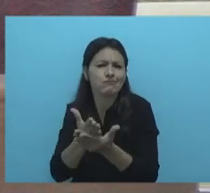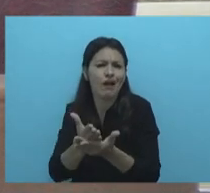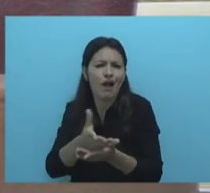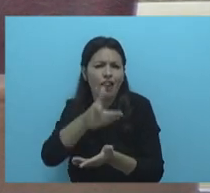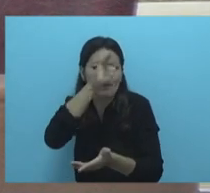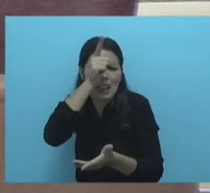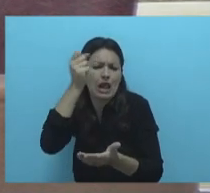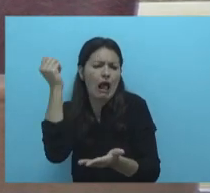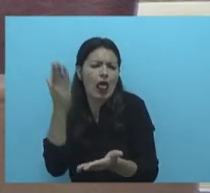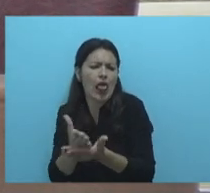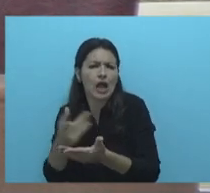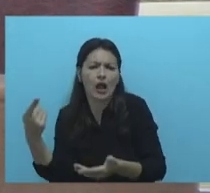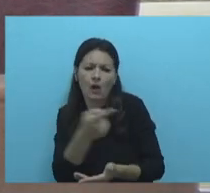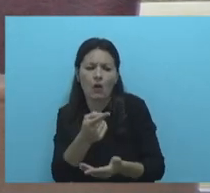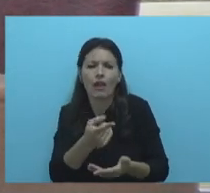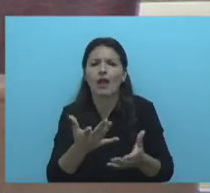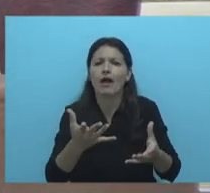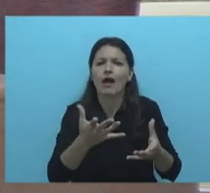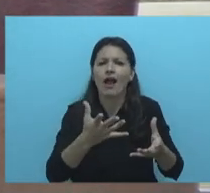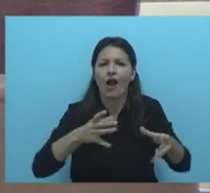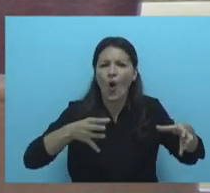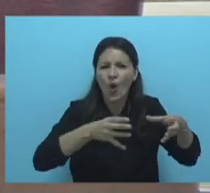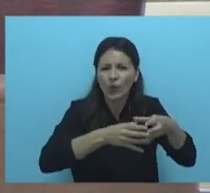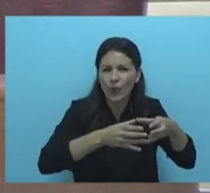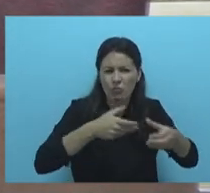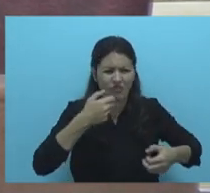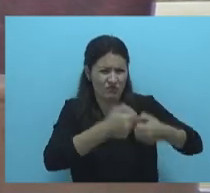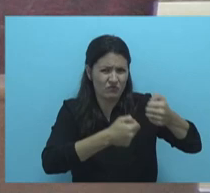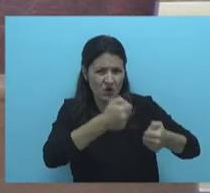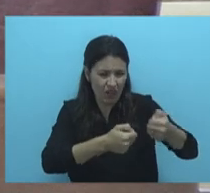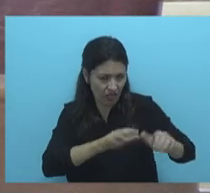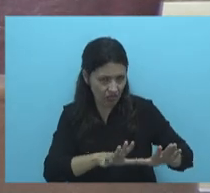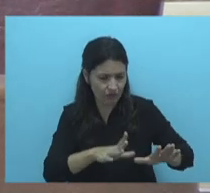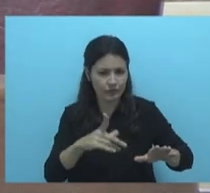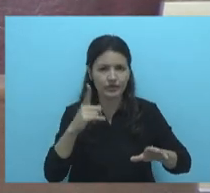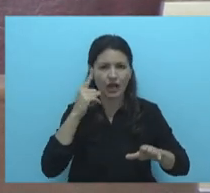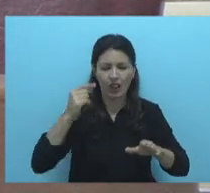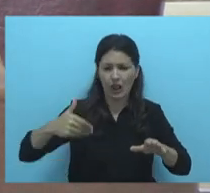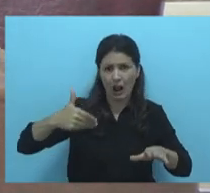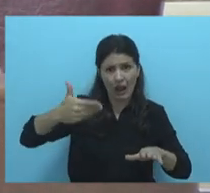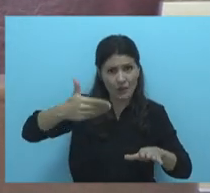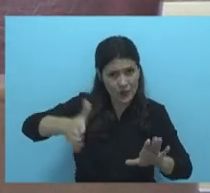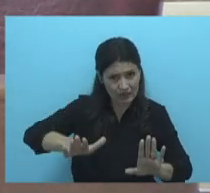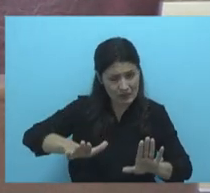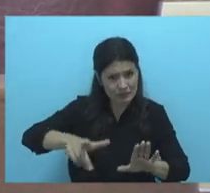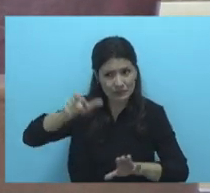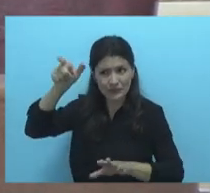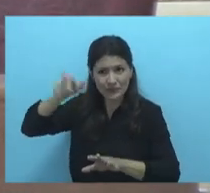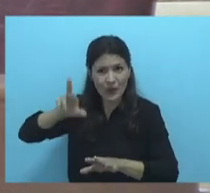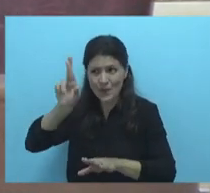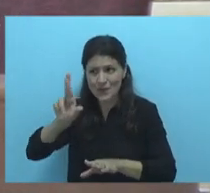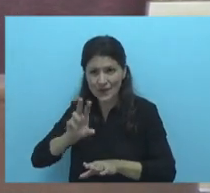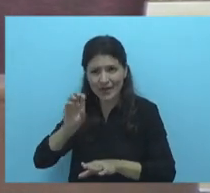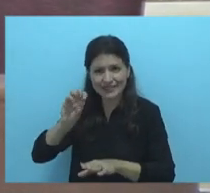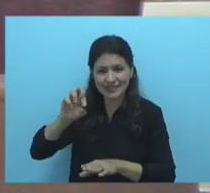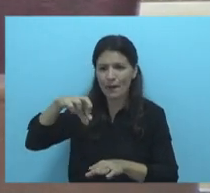en Rosario. Es el objetivo político de fondo. Días después, para colmo, la señora Patricia Bullrich se le ocurrió, como